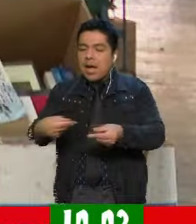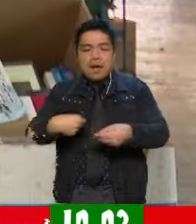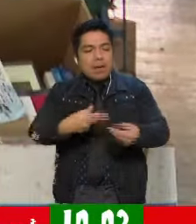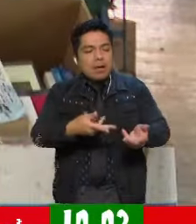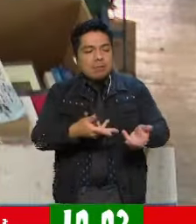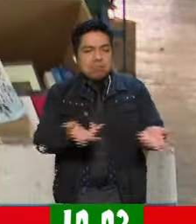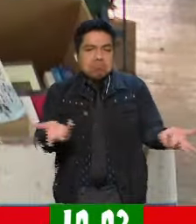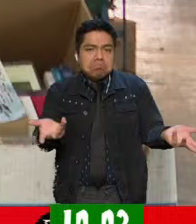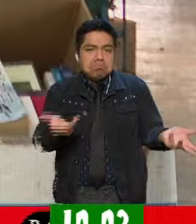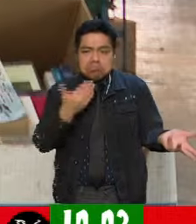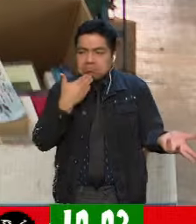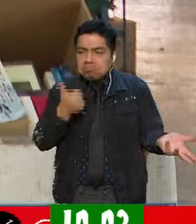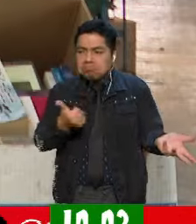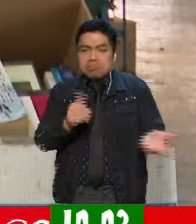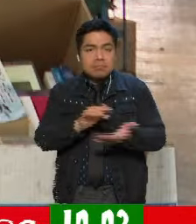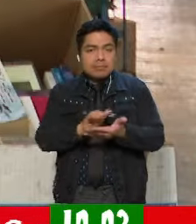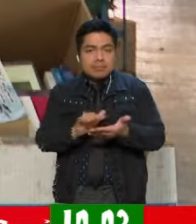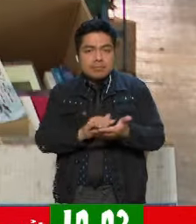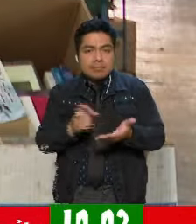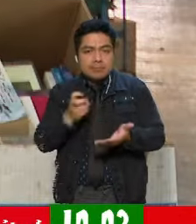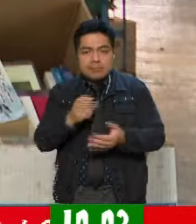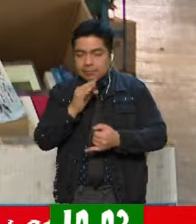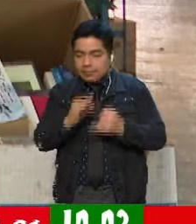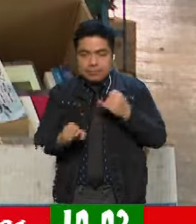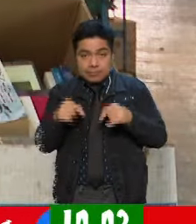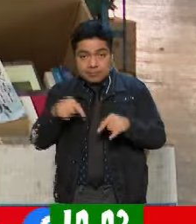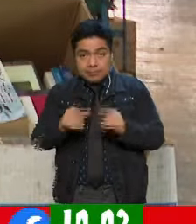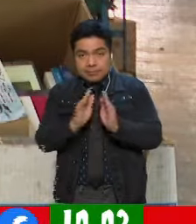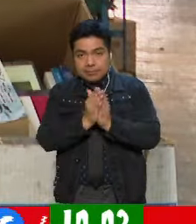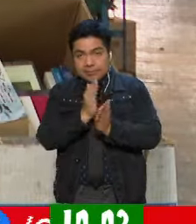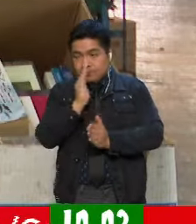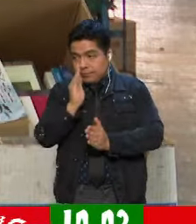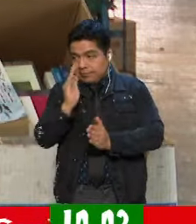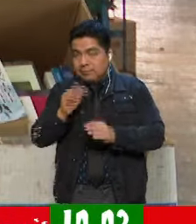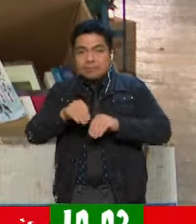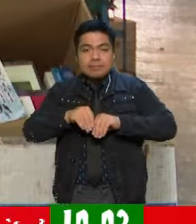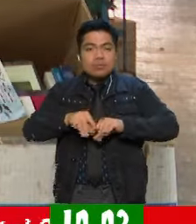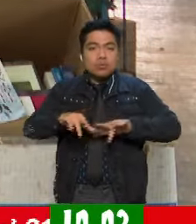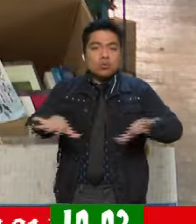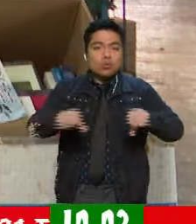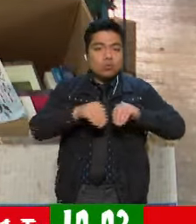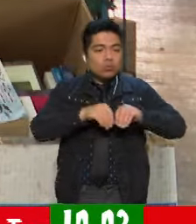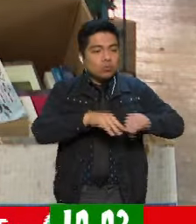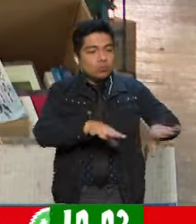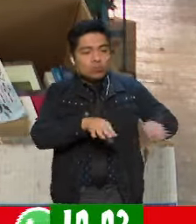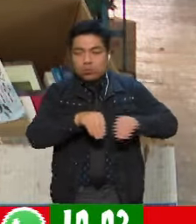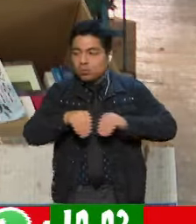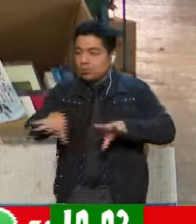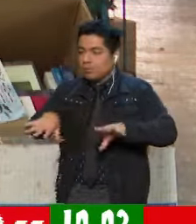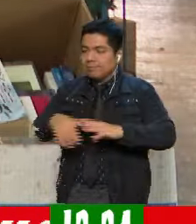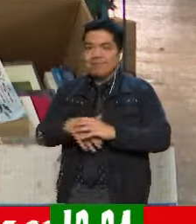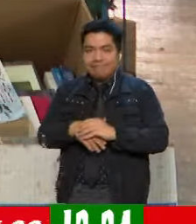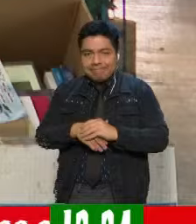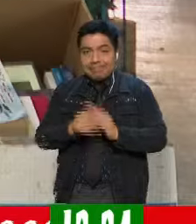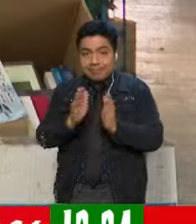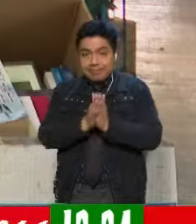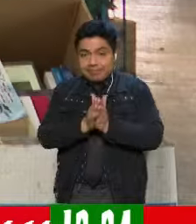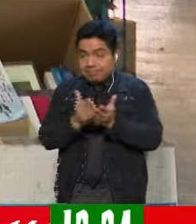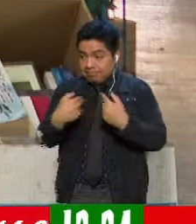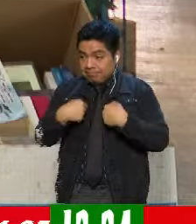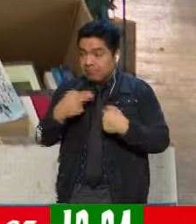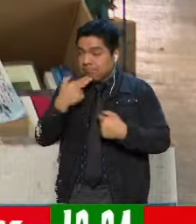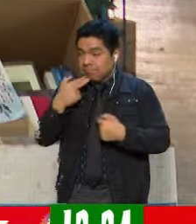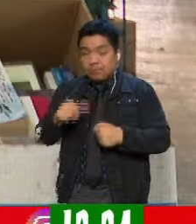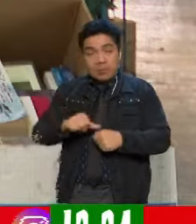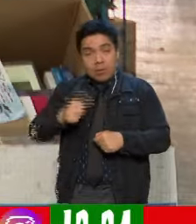lea es es esta es la finalidad de la biblioteca que se expanda más el el leer y que si ese libro te sirve para que tú se